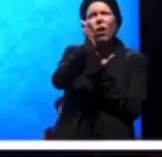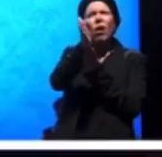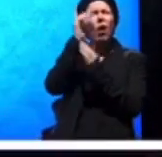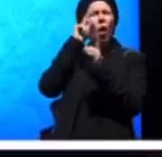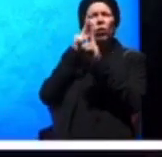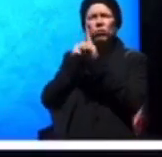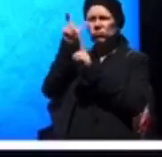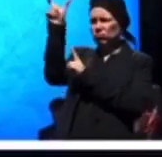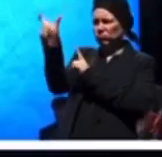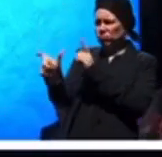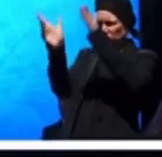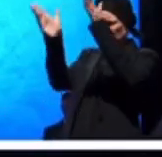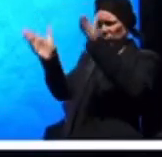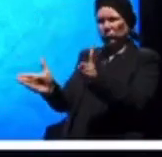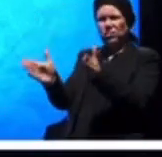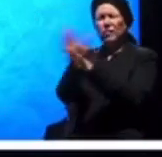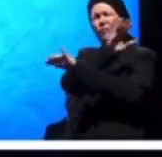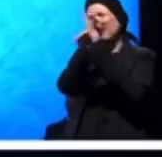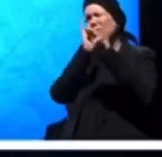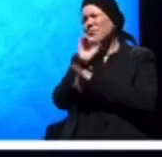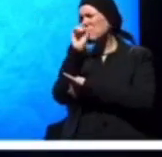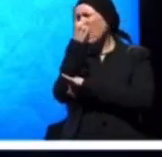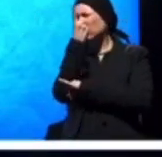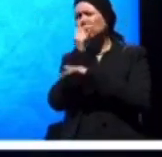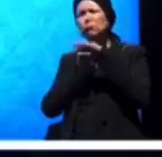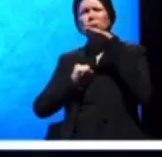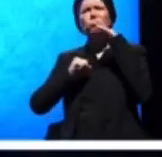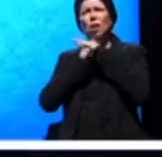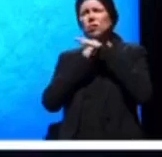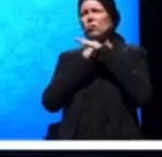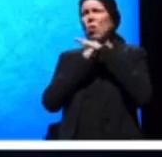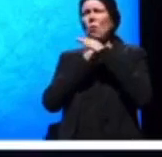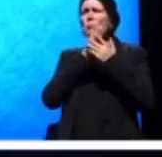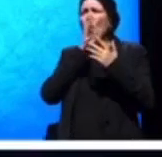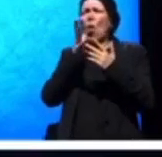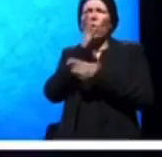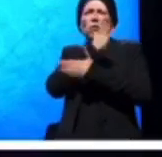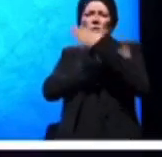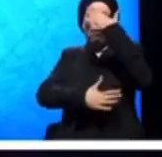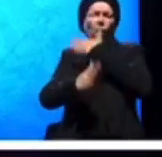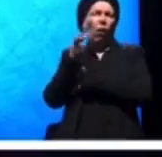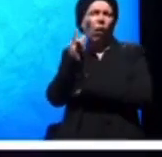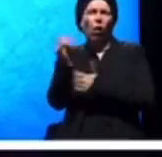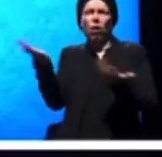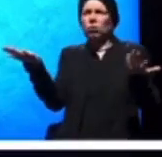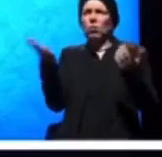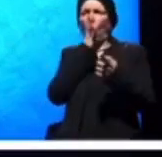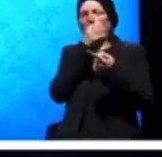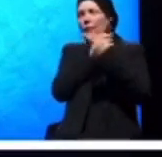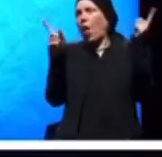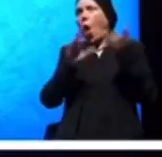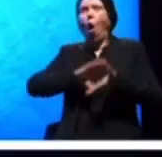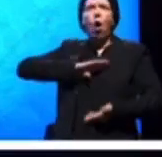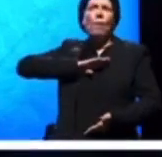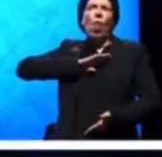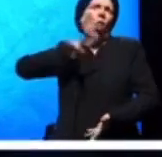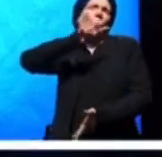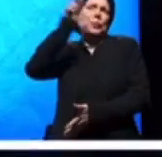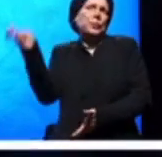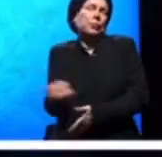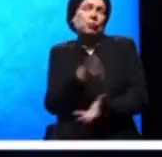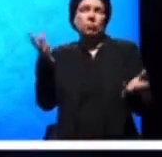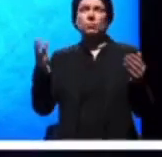sea lo más feliz posible dentro de su discapacidad diferente o sus capacidades